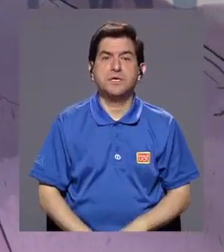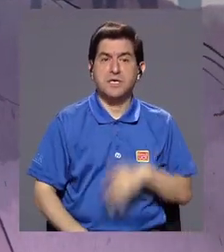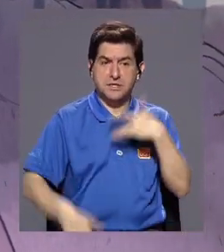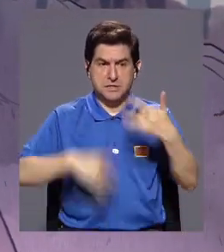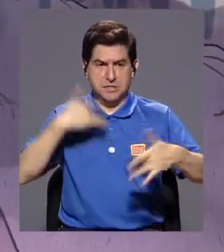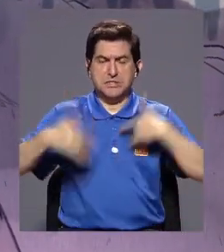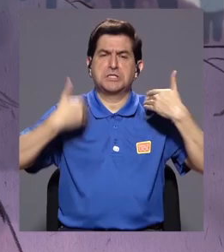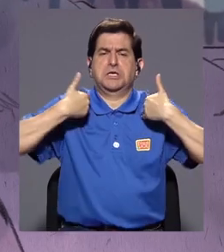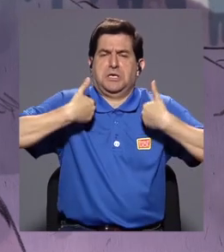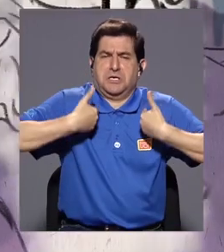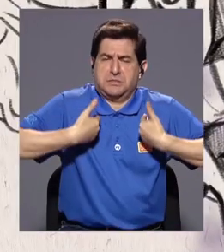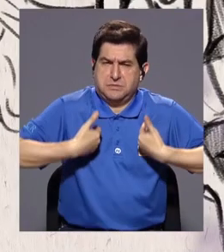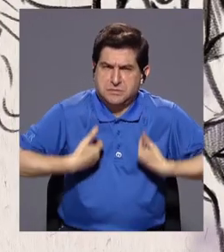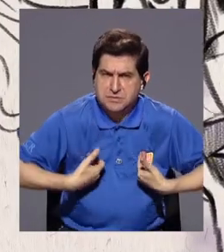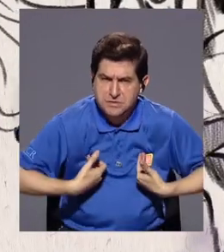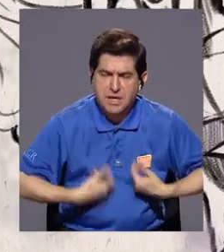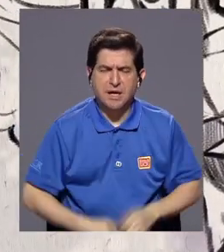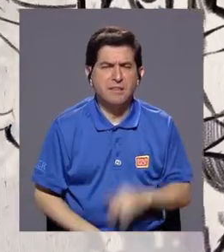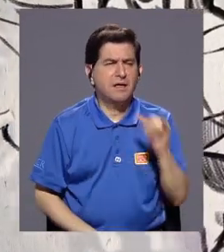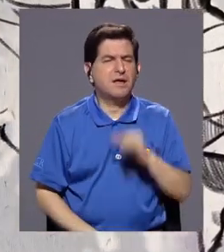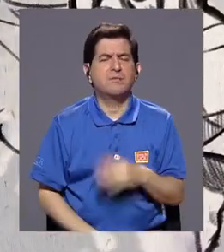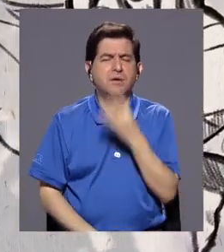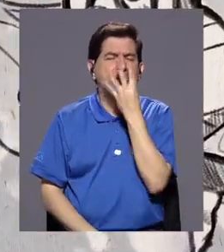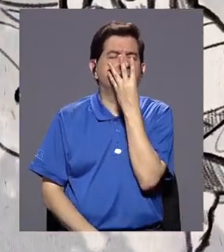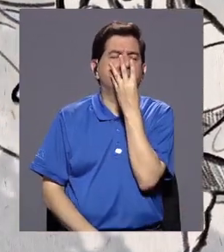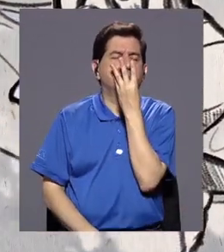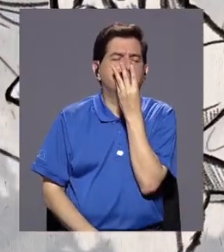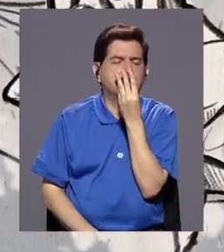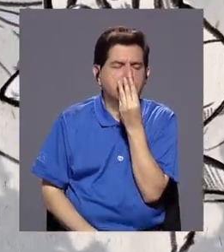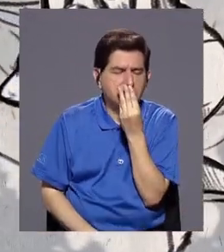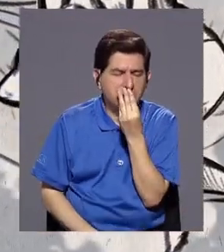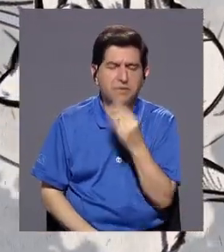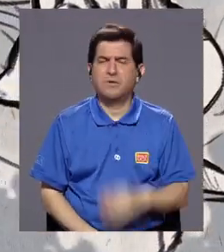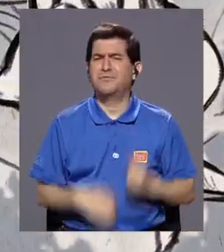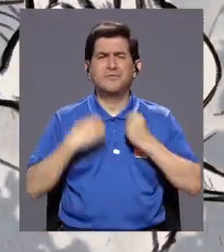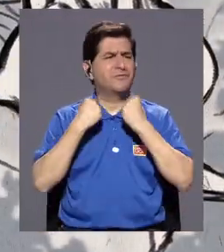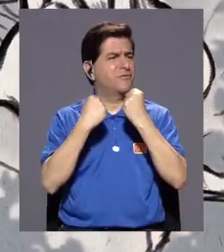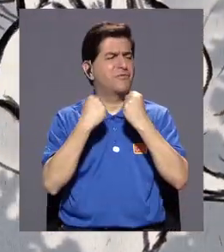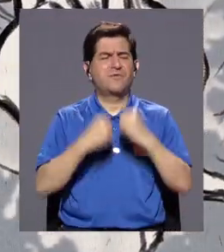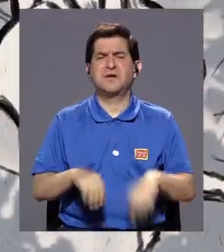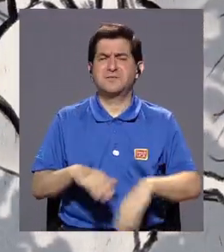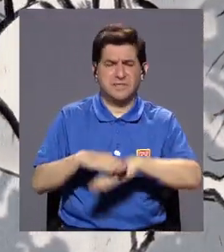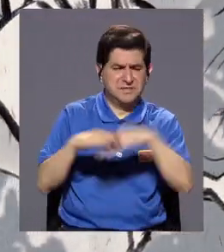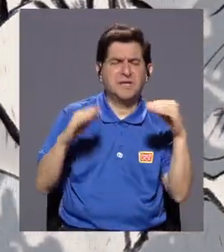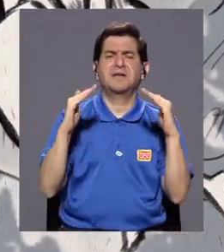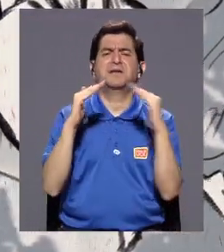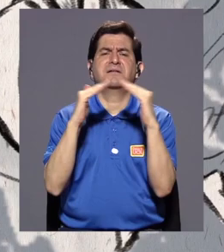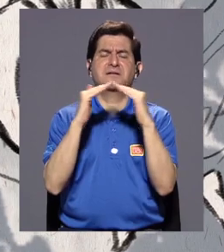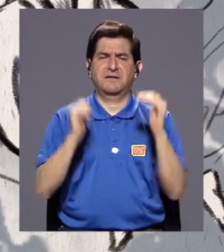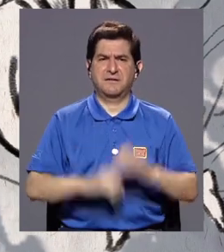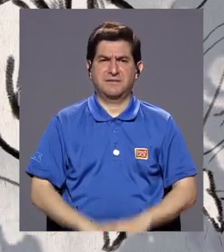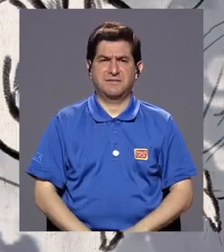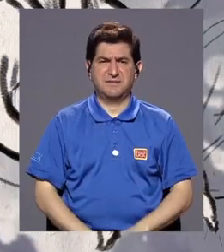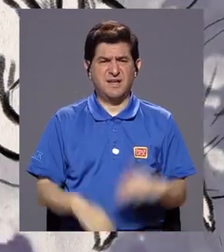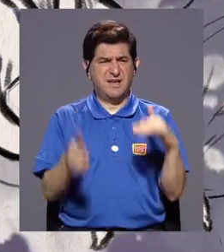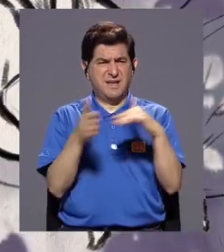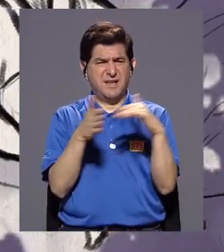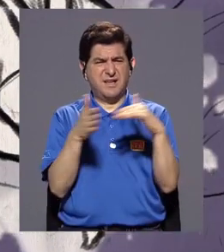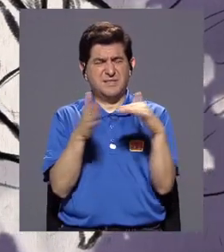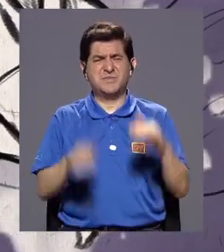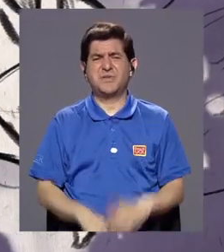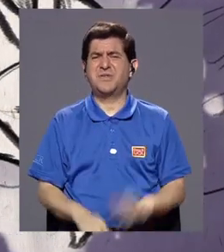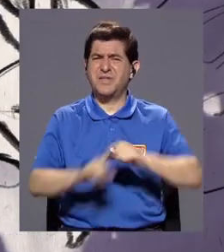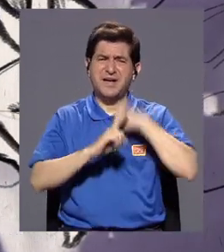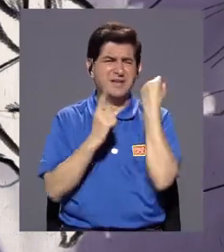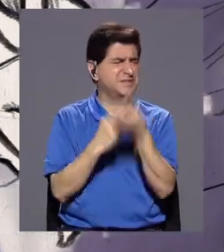de casa, que estudiar se había vuelto sumamente difícil. Allí la tacharon de irresponsable y